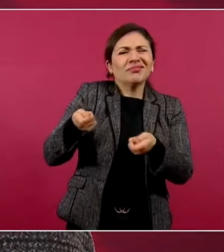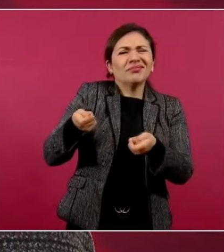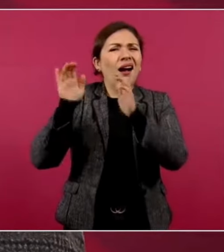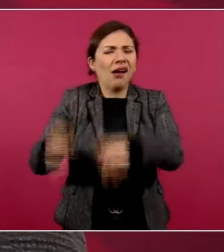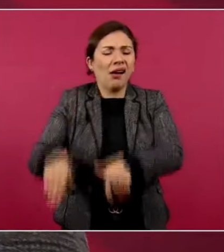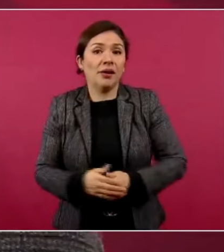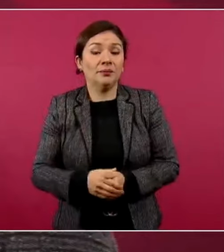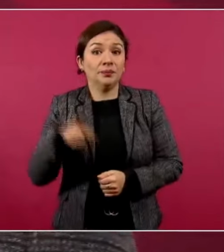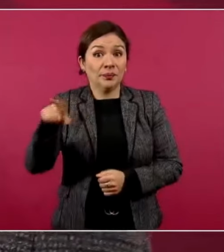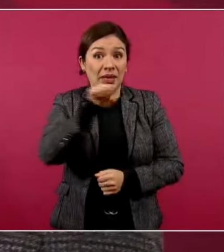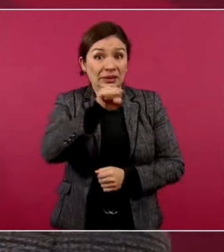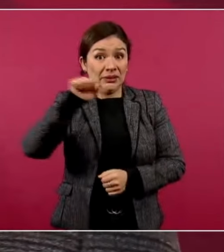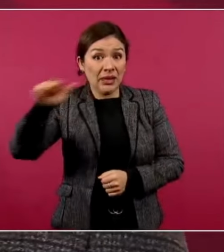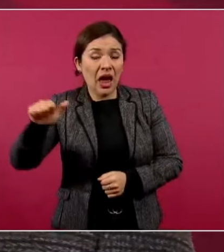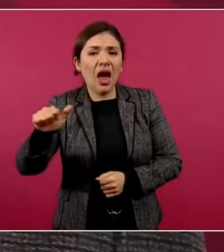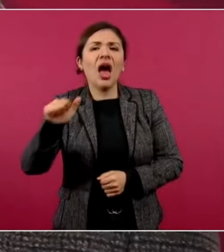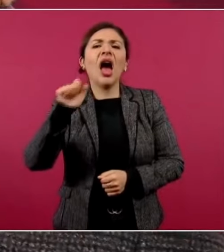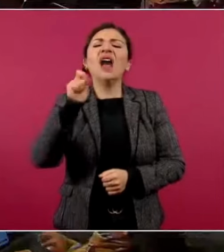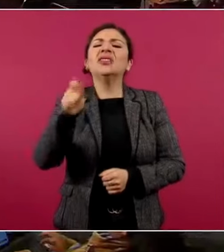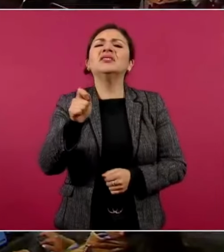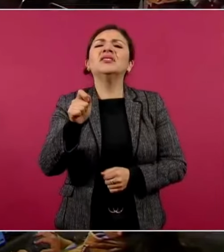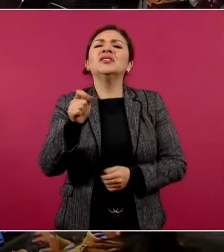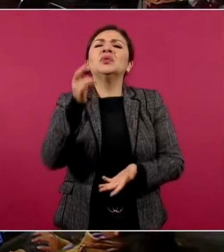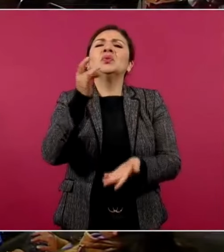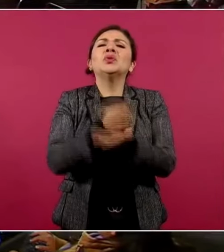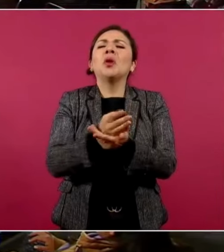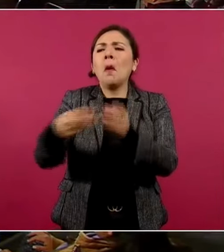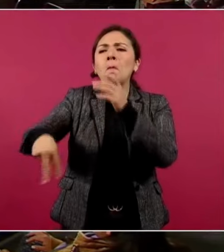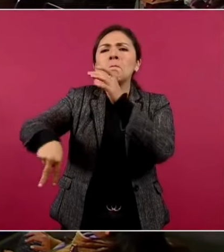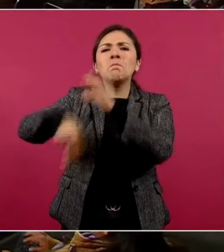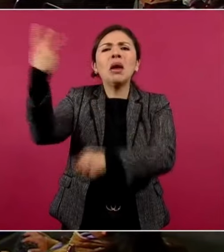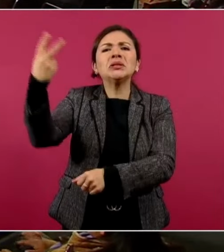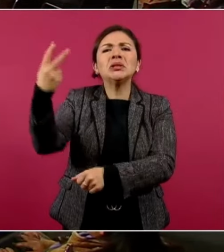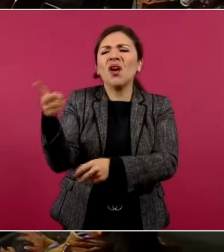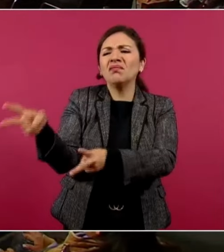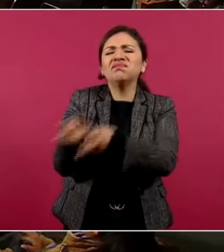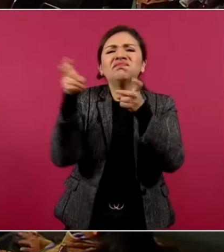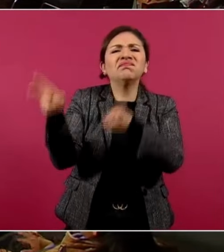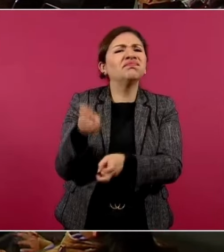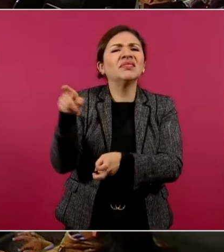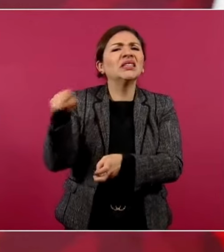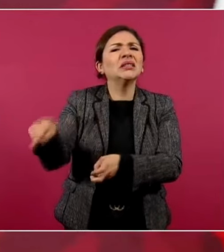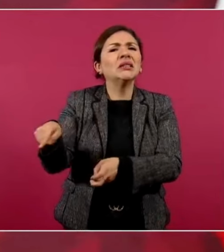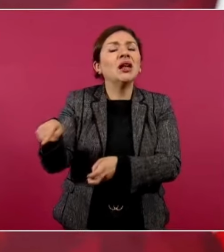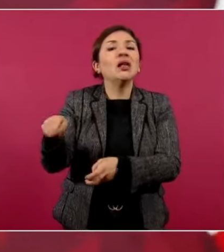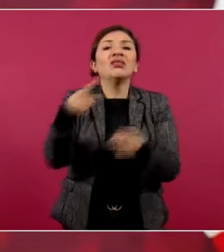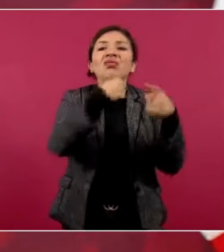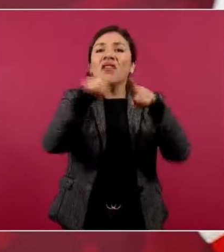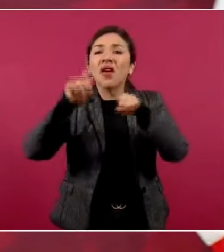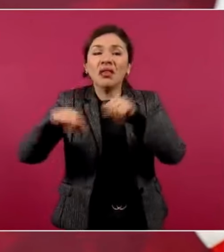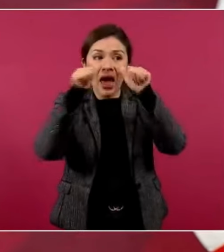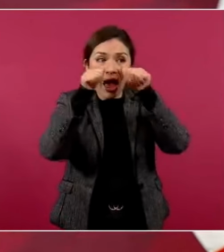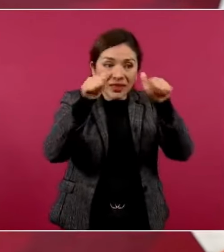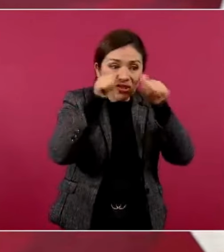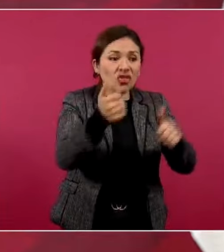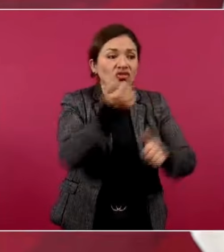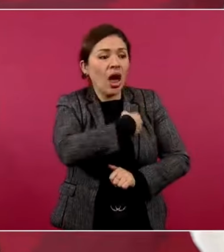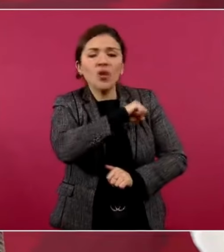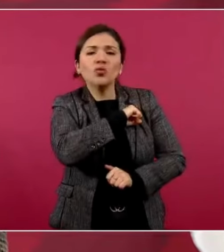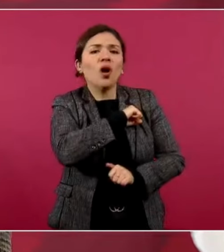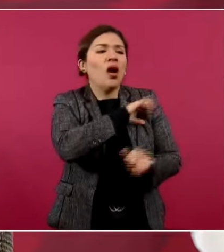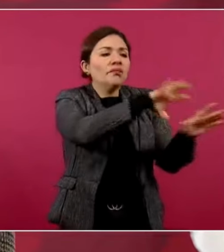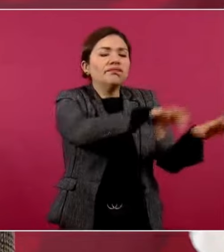La Secretaría de Salud quedó como un cascarón, porque todos los servicios de salud pasaron a los